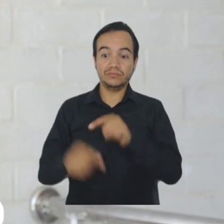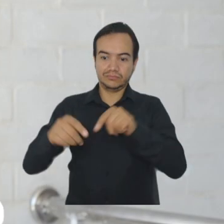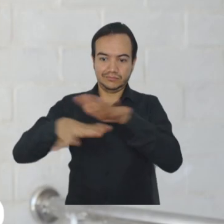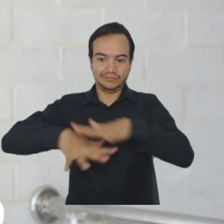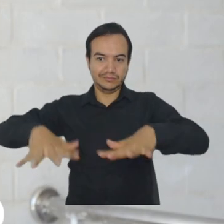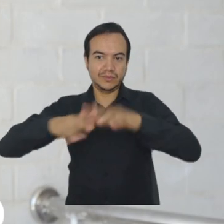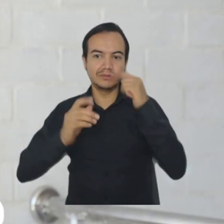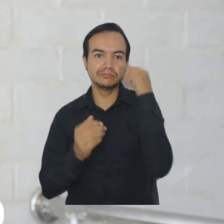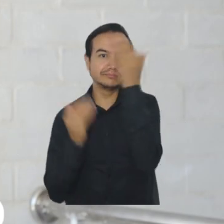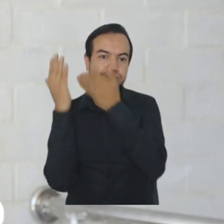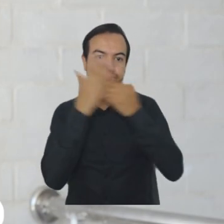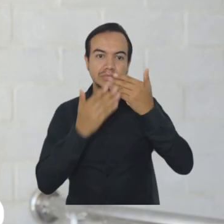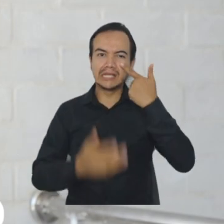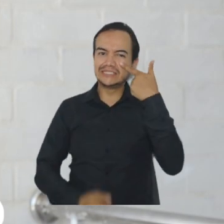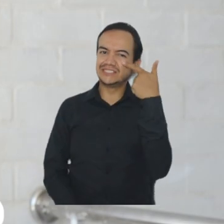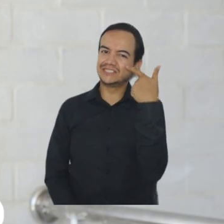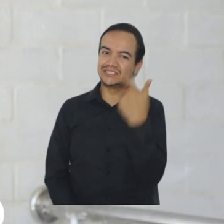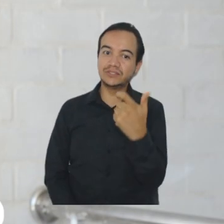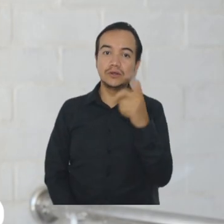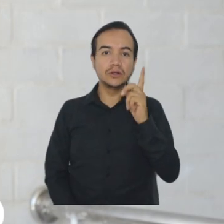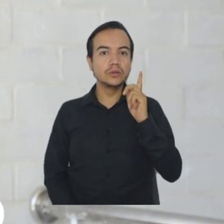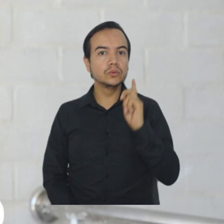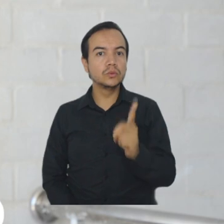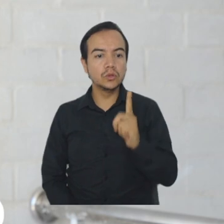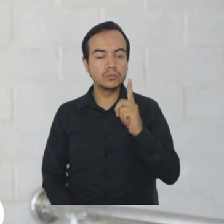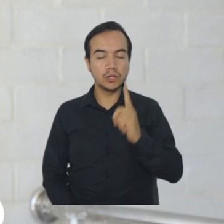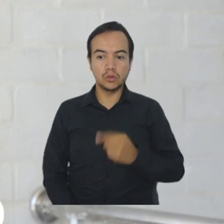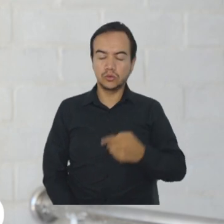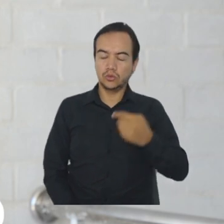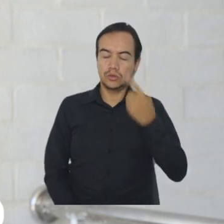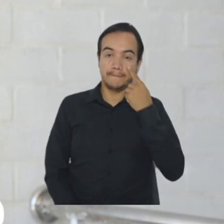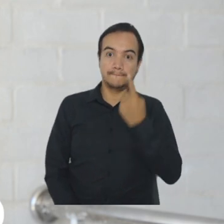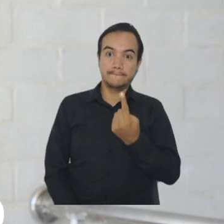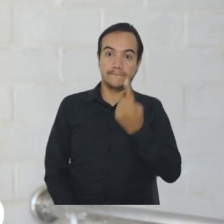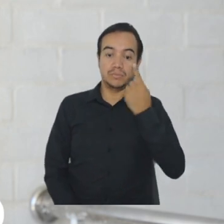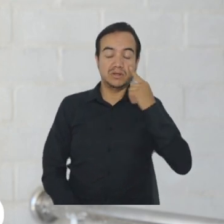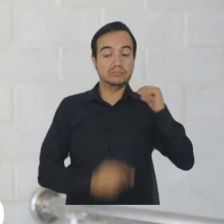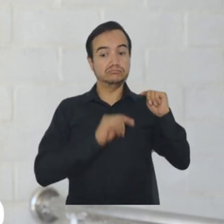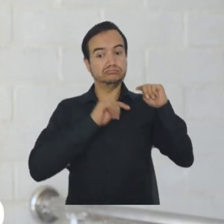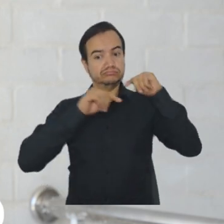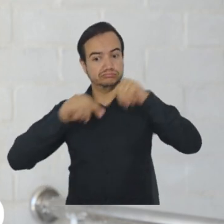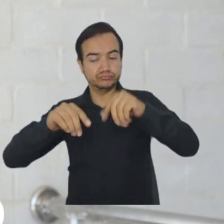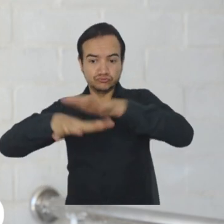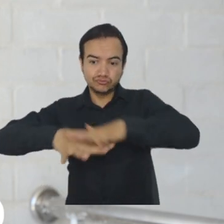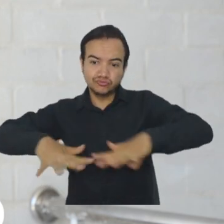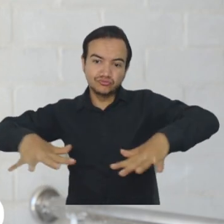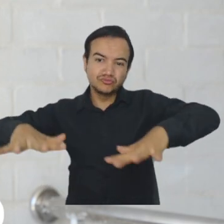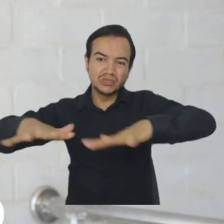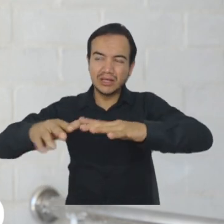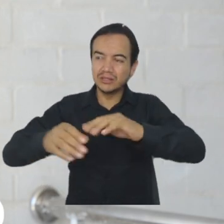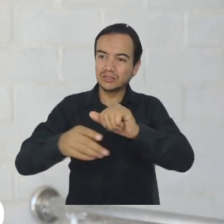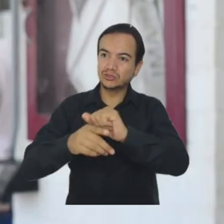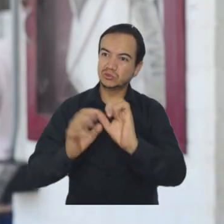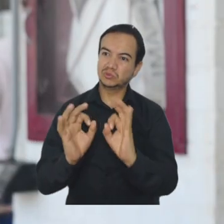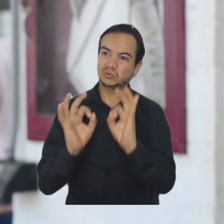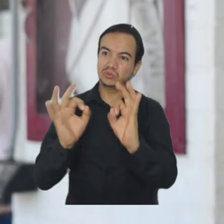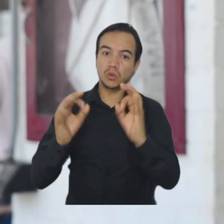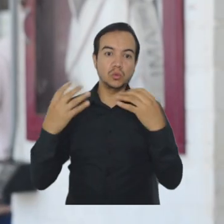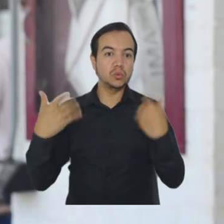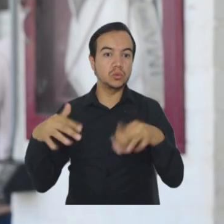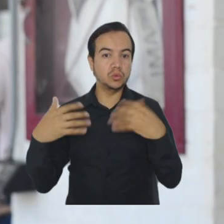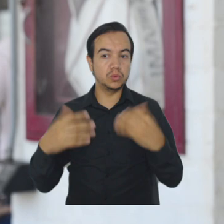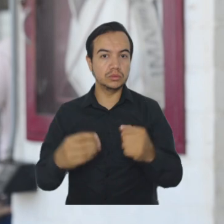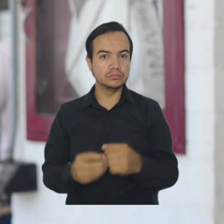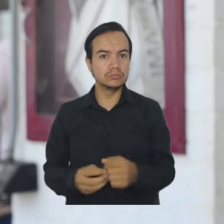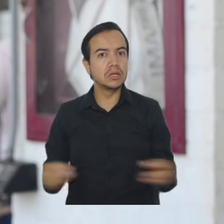Este fogueo me ha parecido excelente. No todos los días se tiene la oportunidad de participar en un evento de esta manera. Tenemos tanto